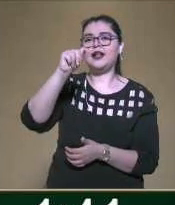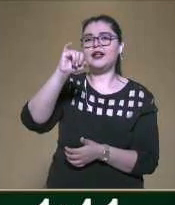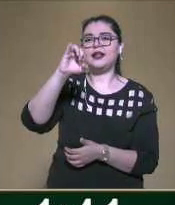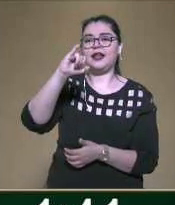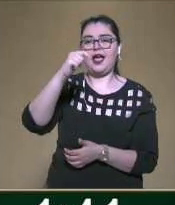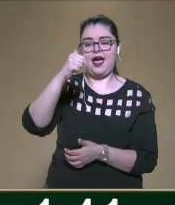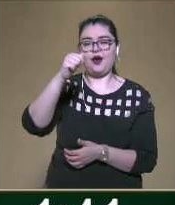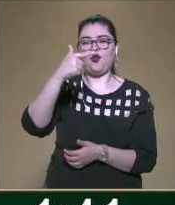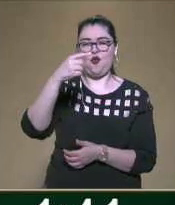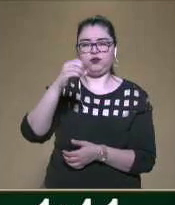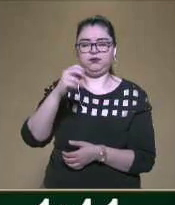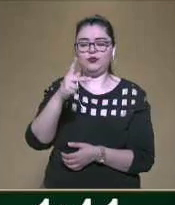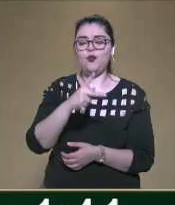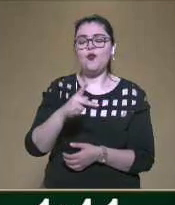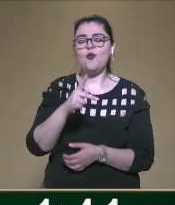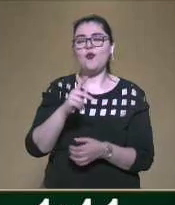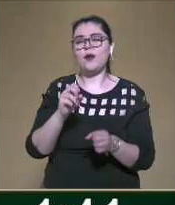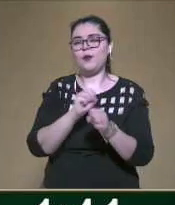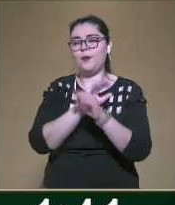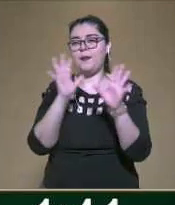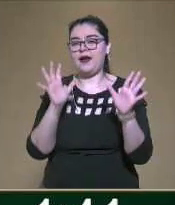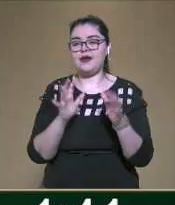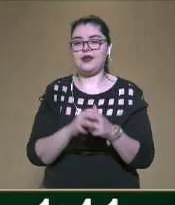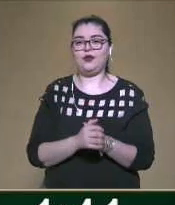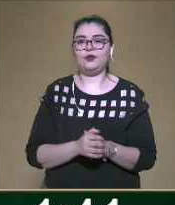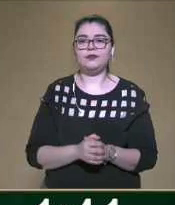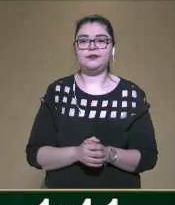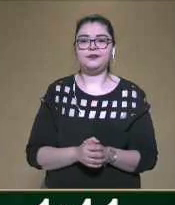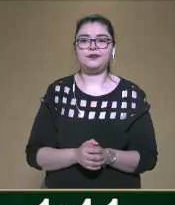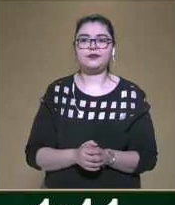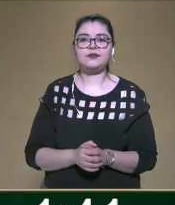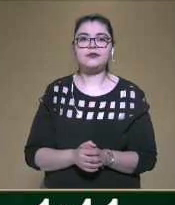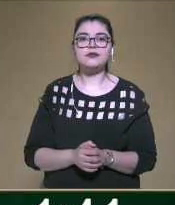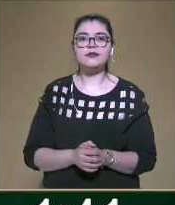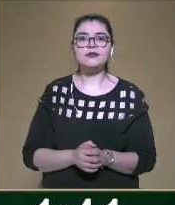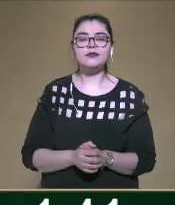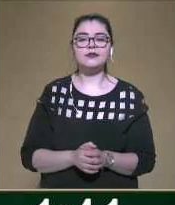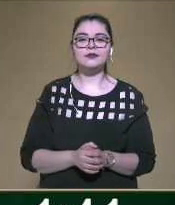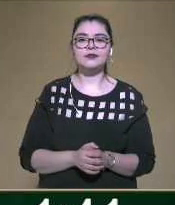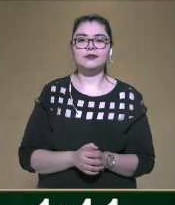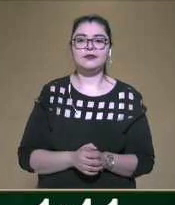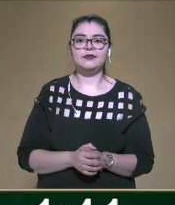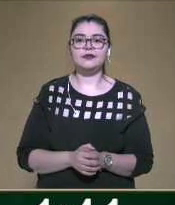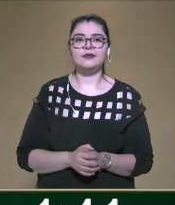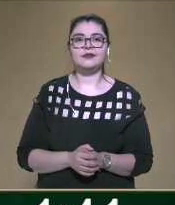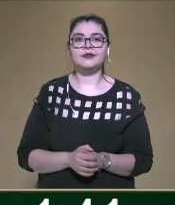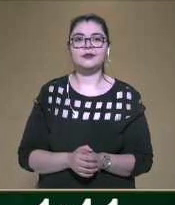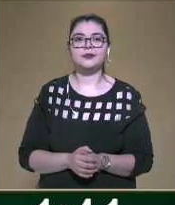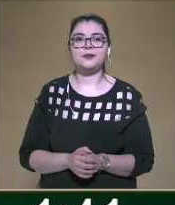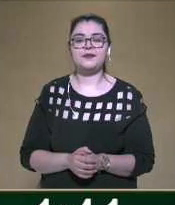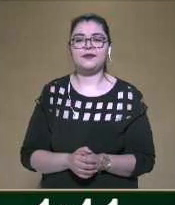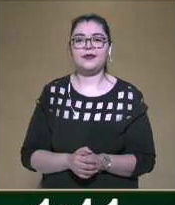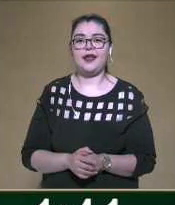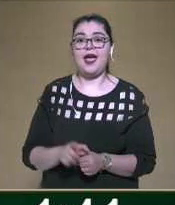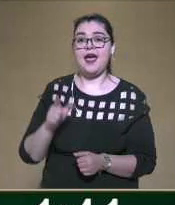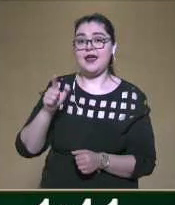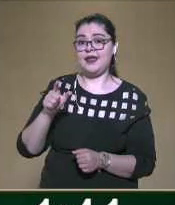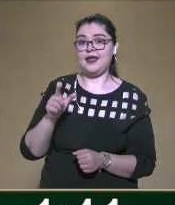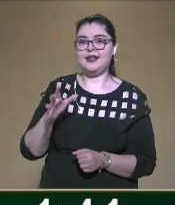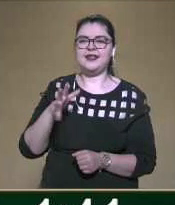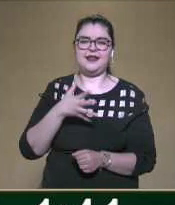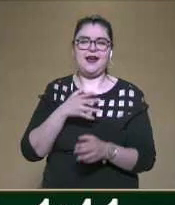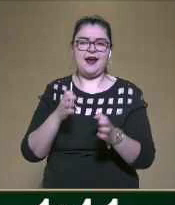Mágico, Santiago, Nuevo León. Allá se encuentra nuestra presa, nuestra cola de caballo. ¿Verdad? Hermoso lugar.